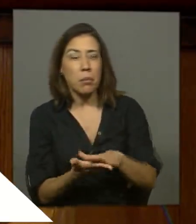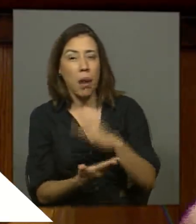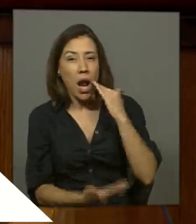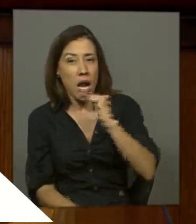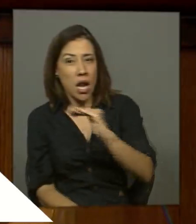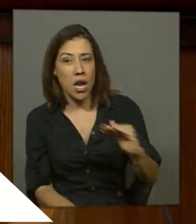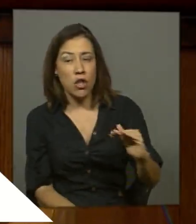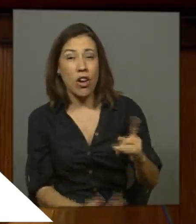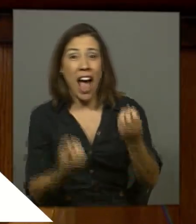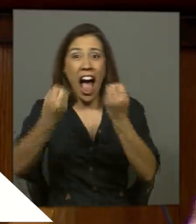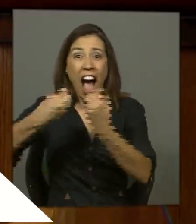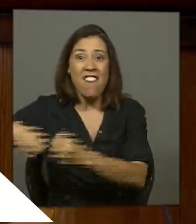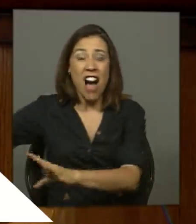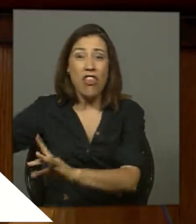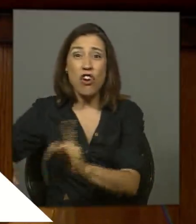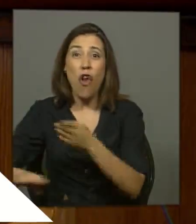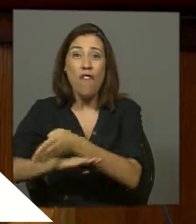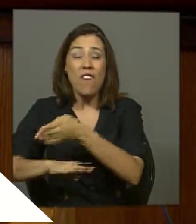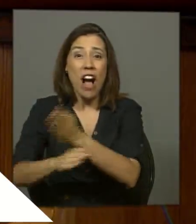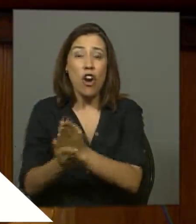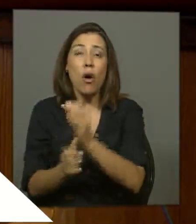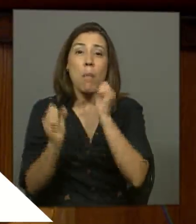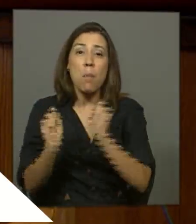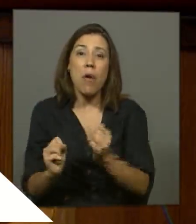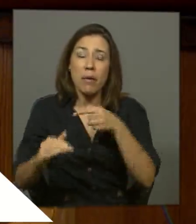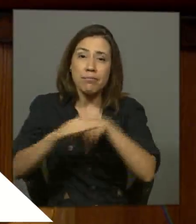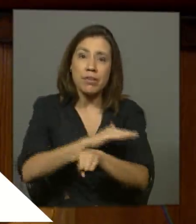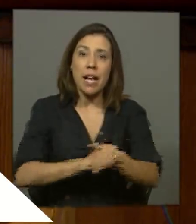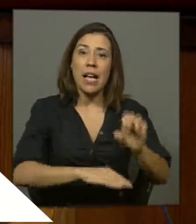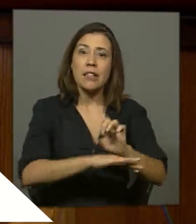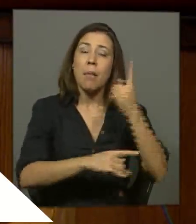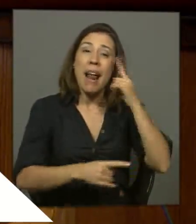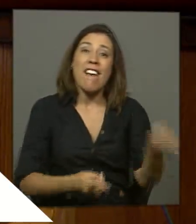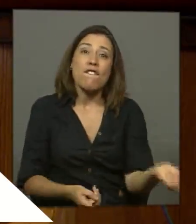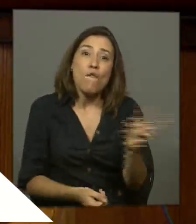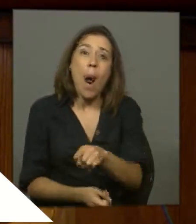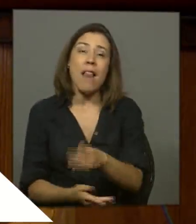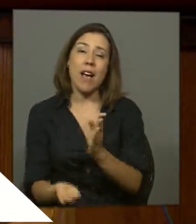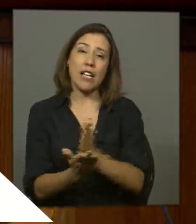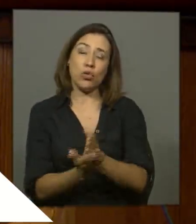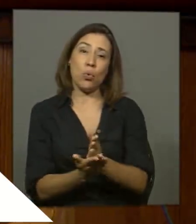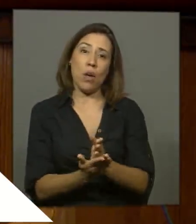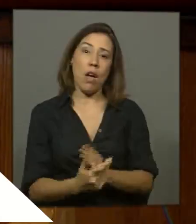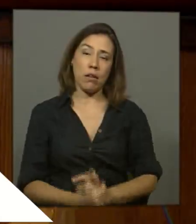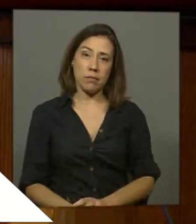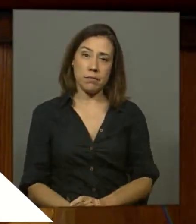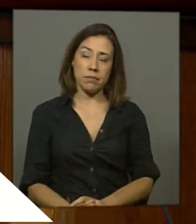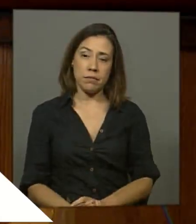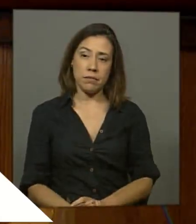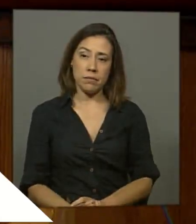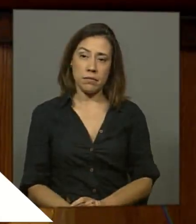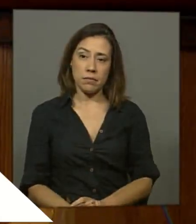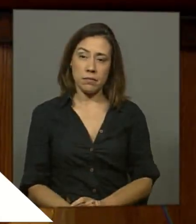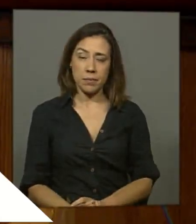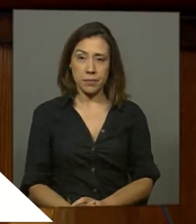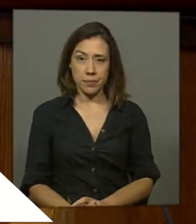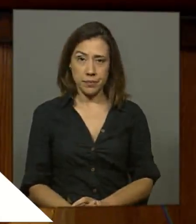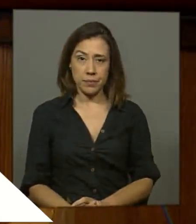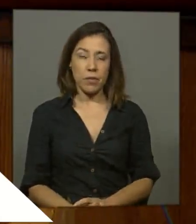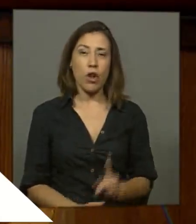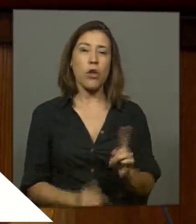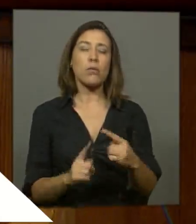niños que están abandonando el colegio puede actuar el estado para recuperarlos y entonces no es una no es un hecho